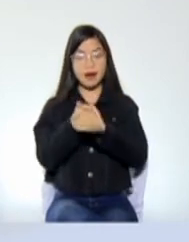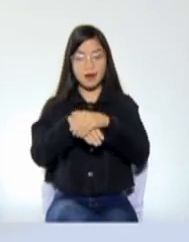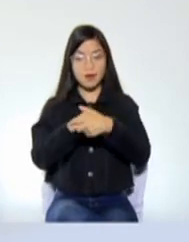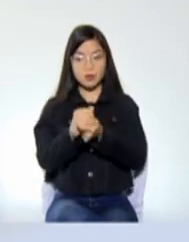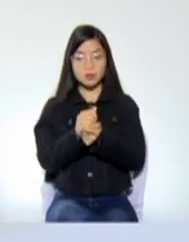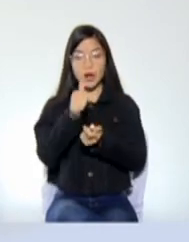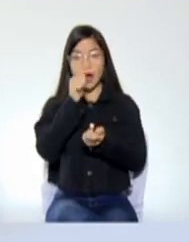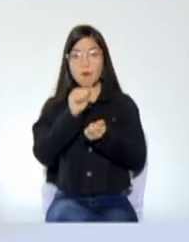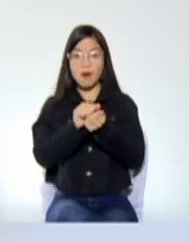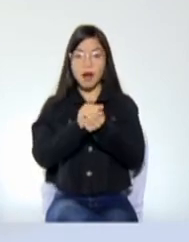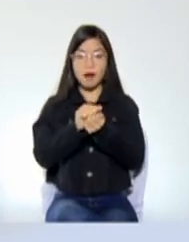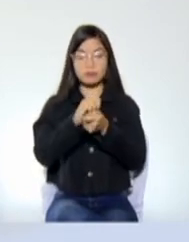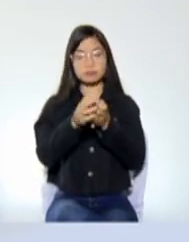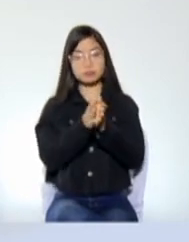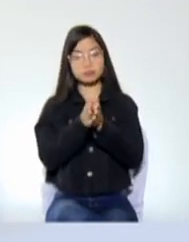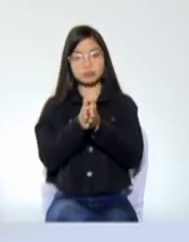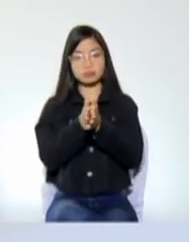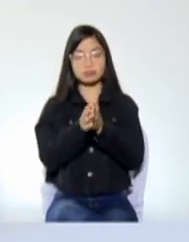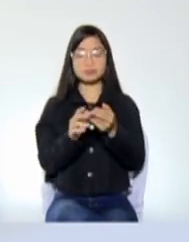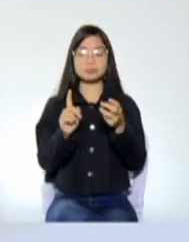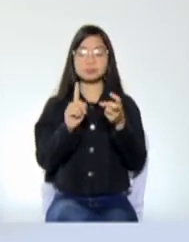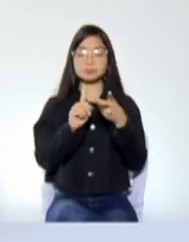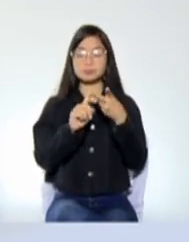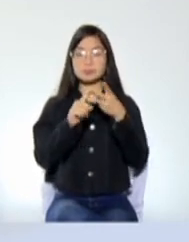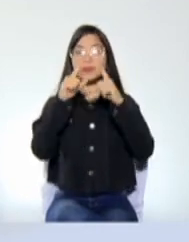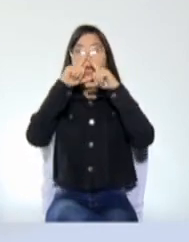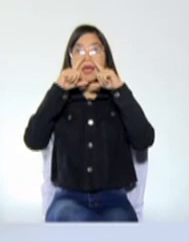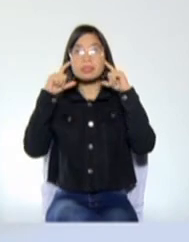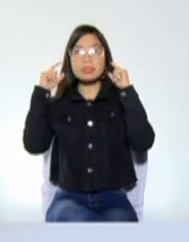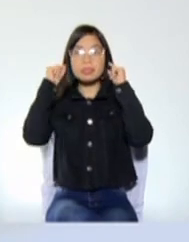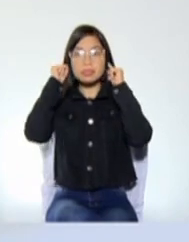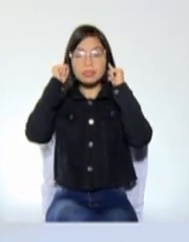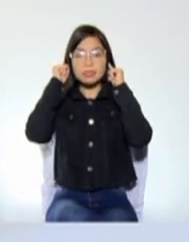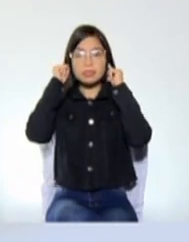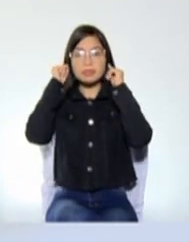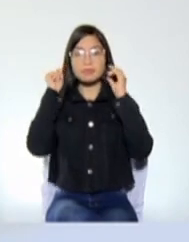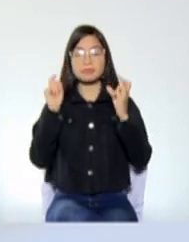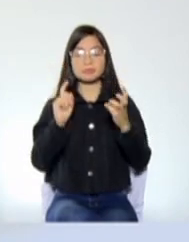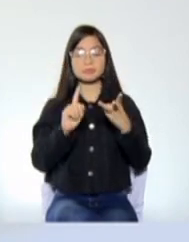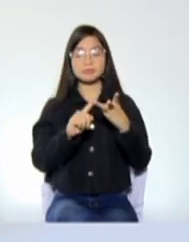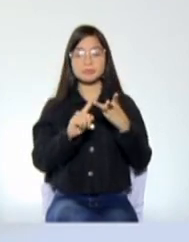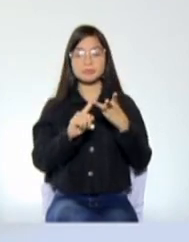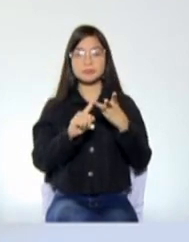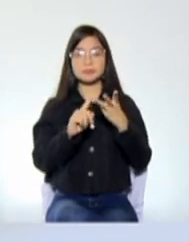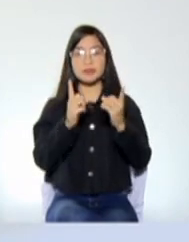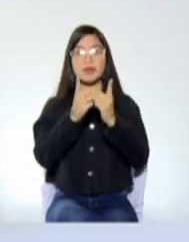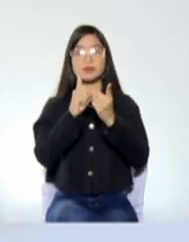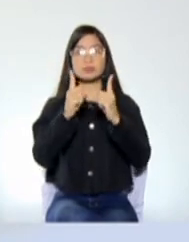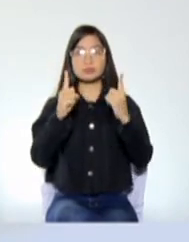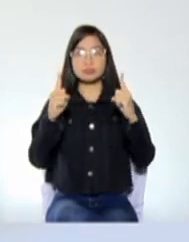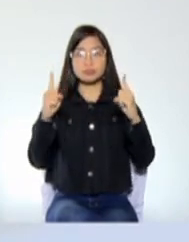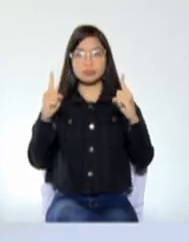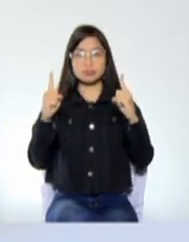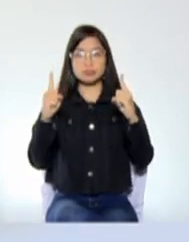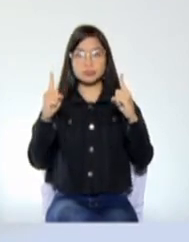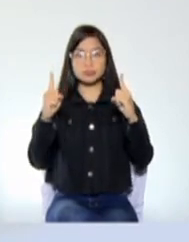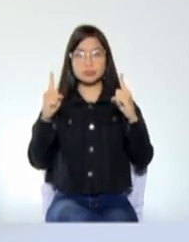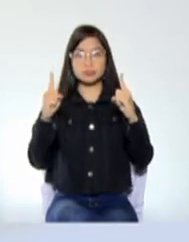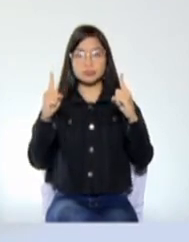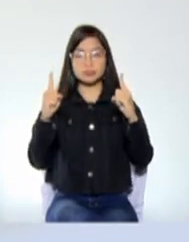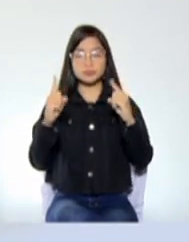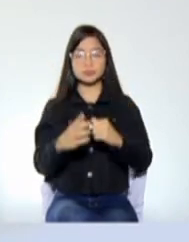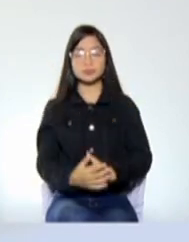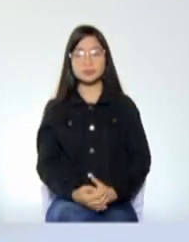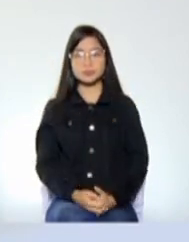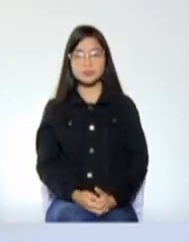frecuentemente nuestras manos con agua y jabón, usando correctamente el tapabocas o mascarilla y, por supuesto, manteniendo un